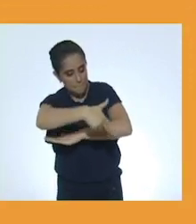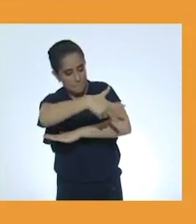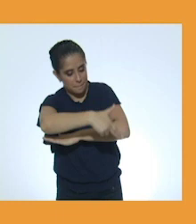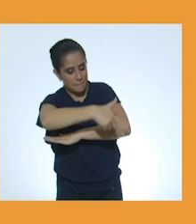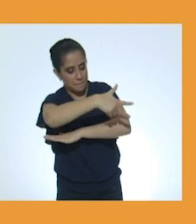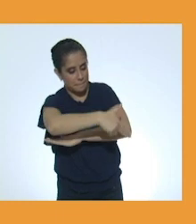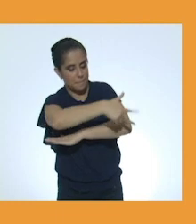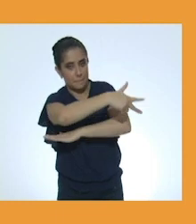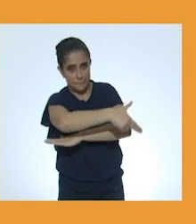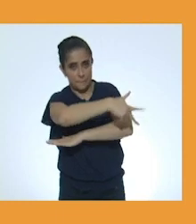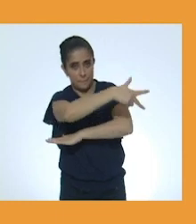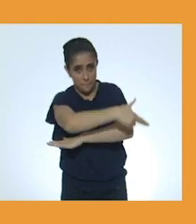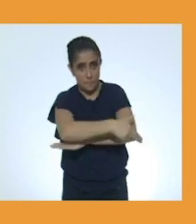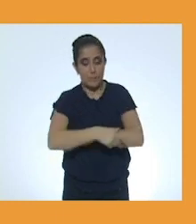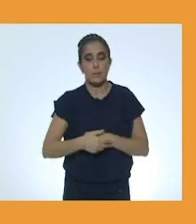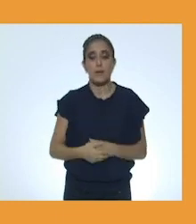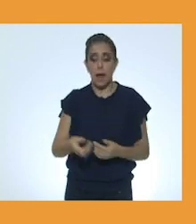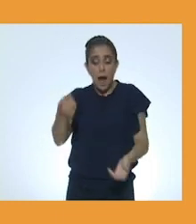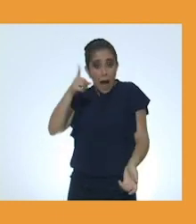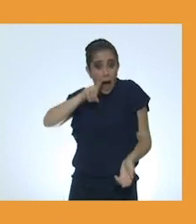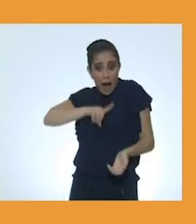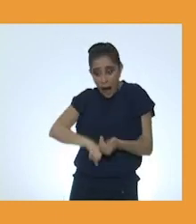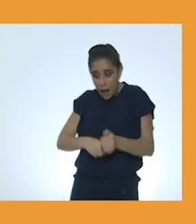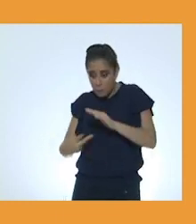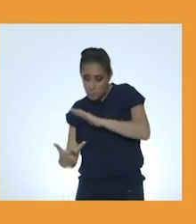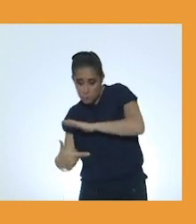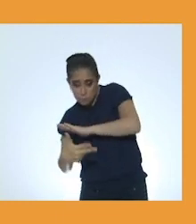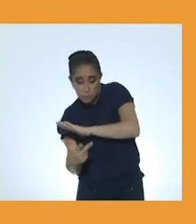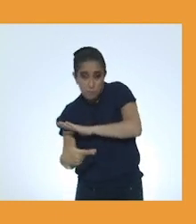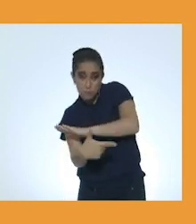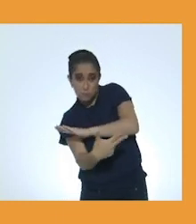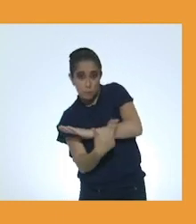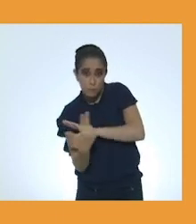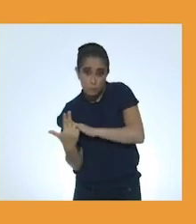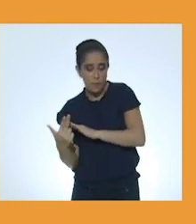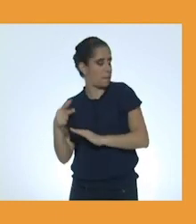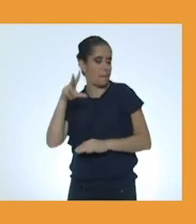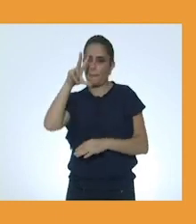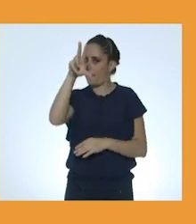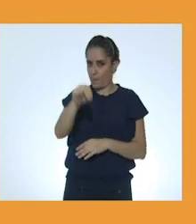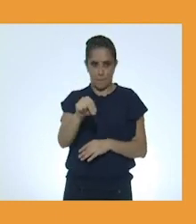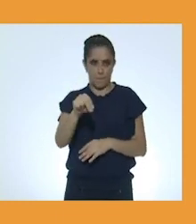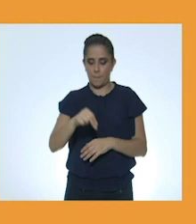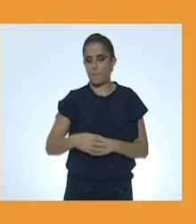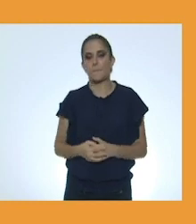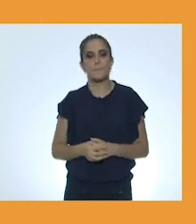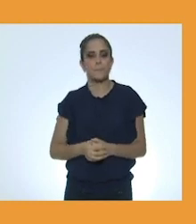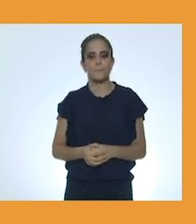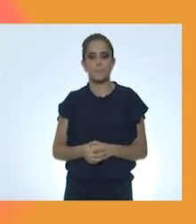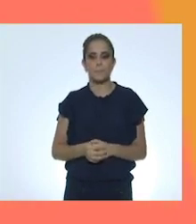marcaste. Asegúrate de cortar por fuera de la playera. No introduzcas las tijeras en ella.